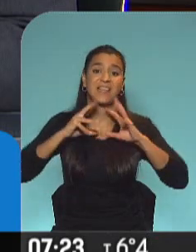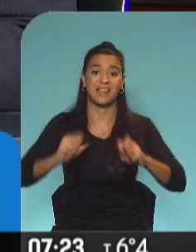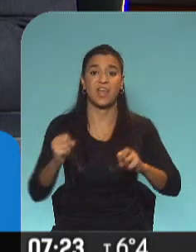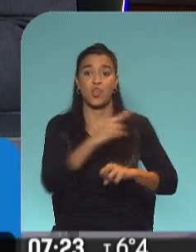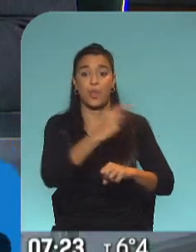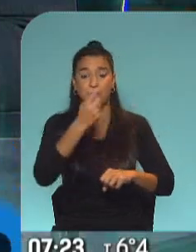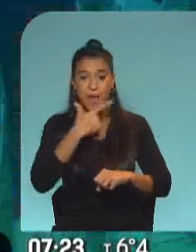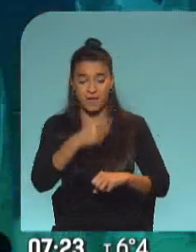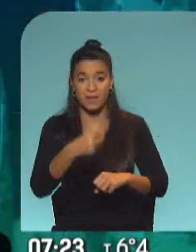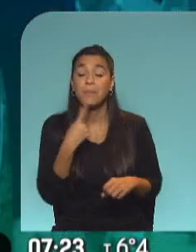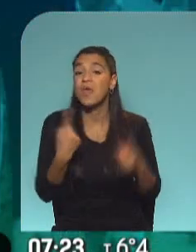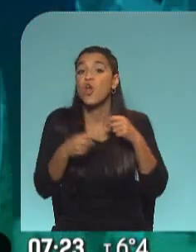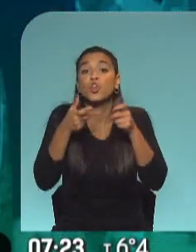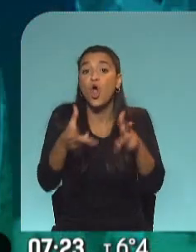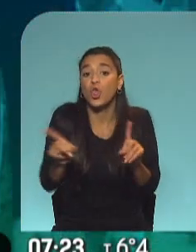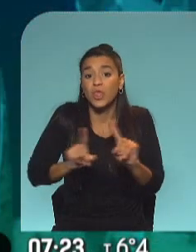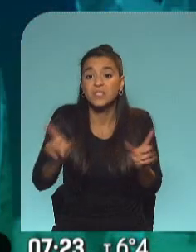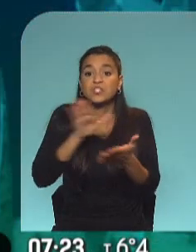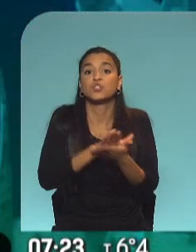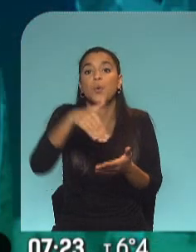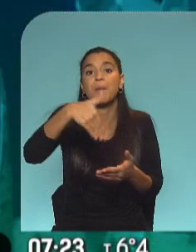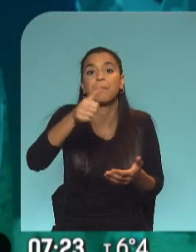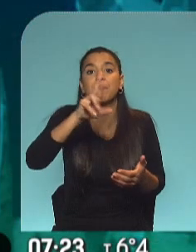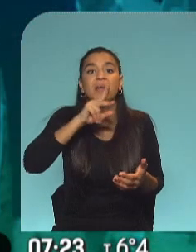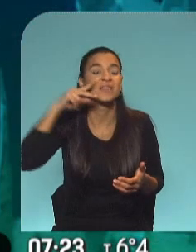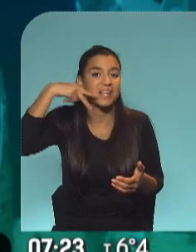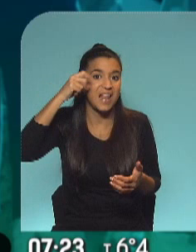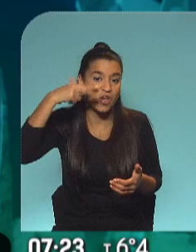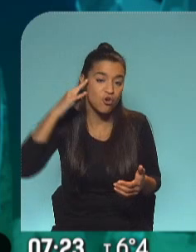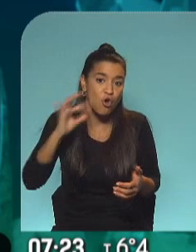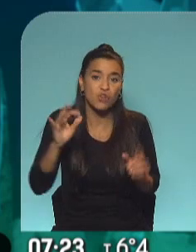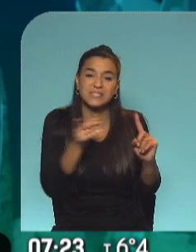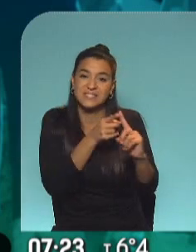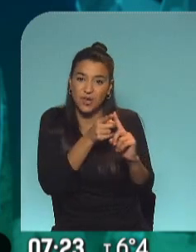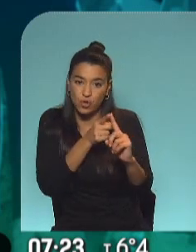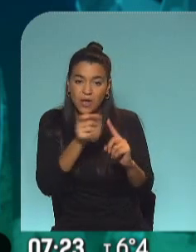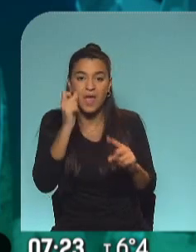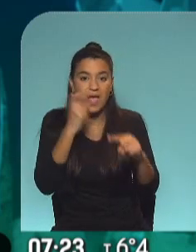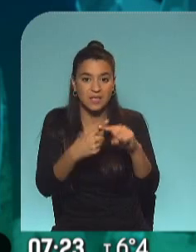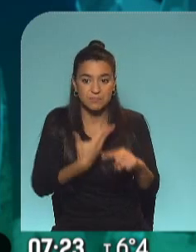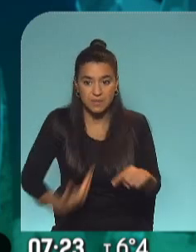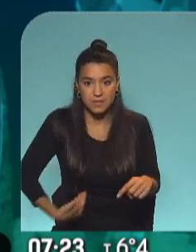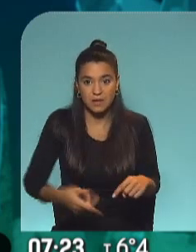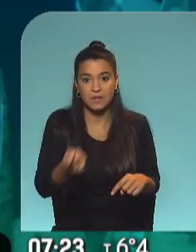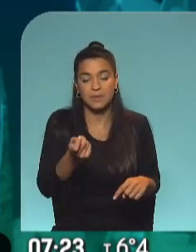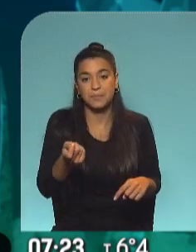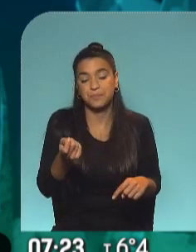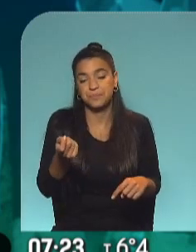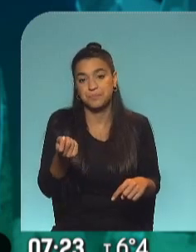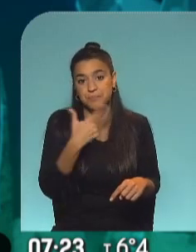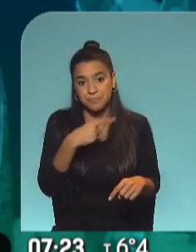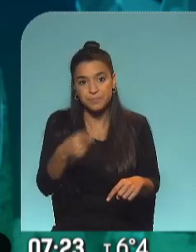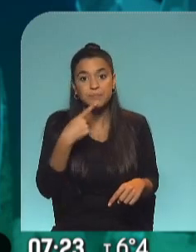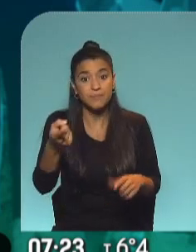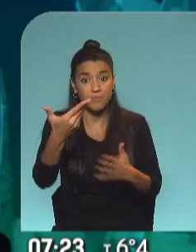pero no hacen referencia a Susana Martinengo, que era además muy cercana al expresidente de la Nación. En este